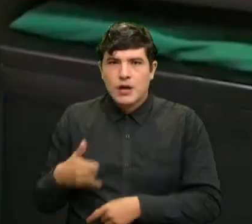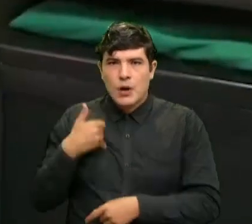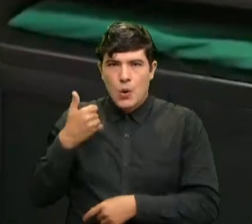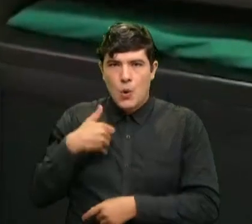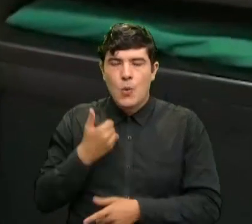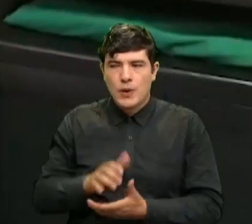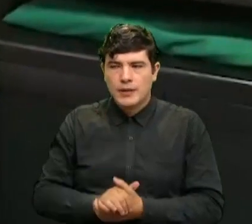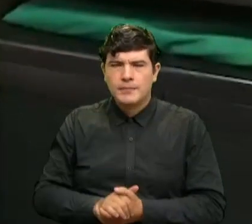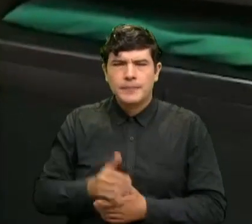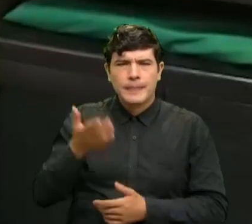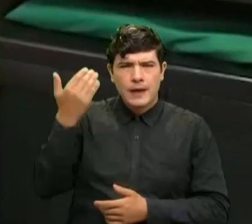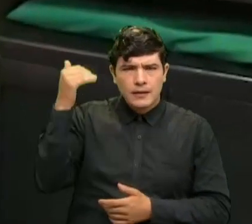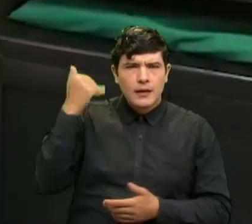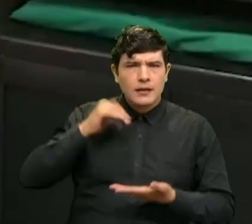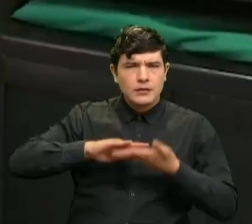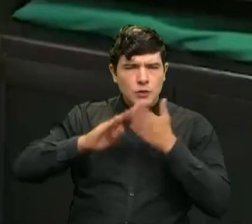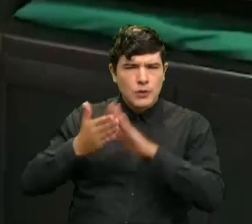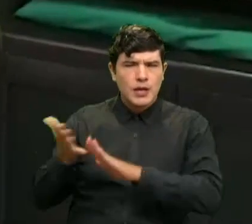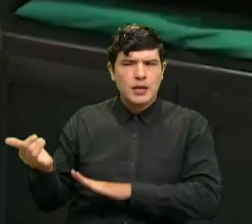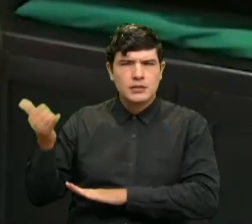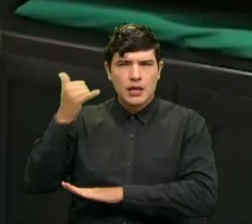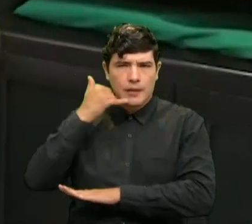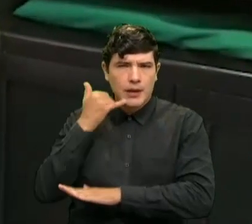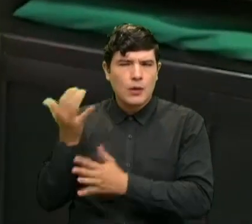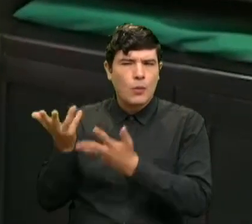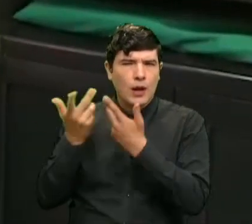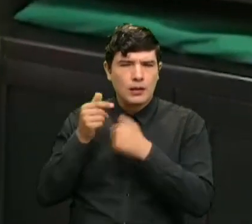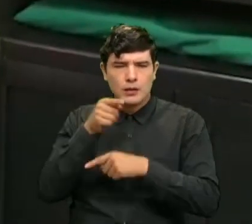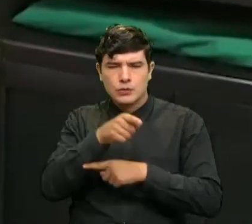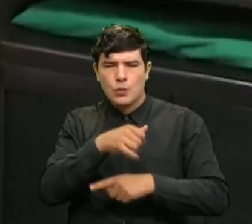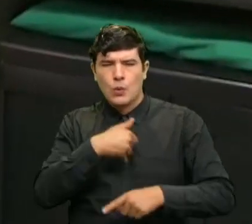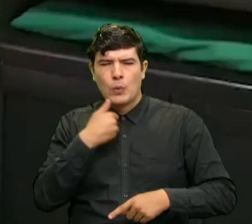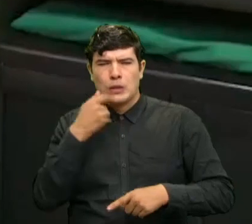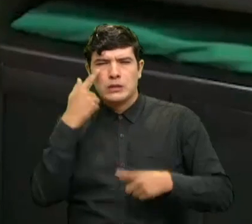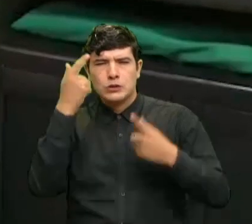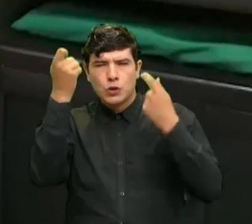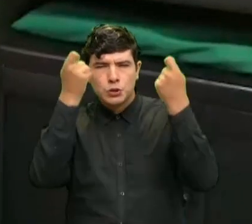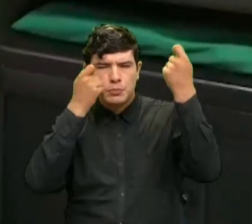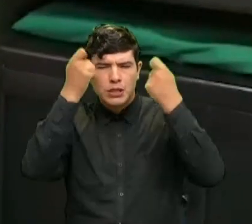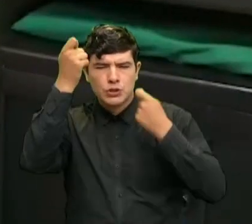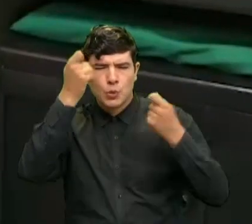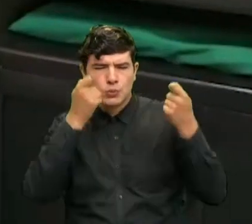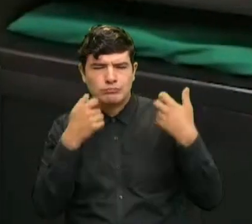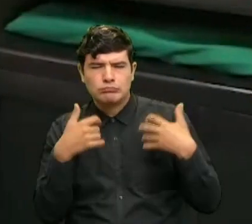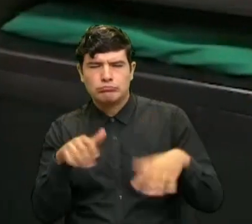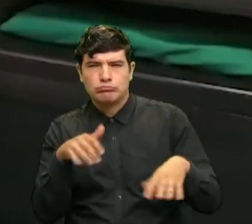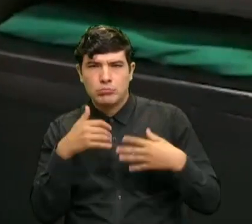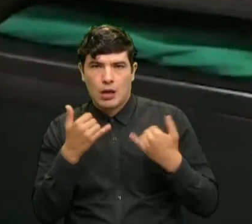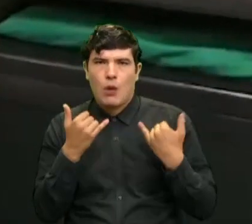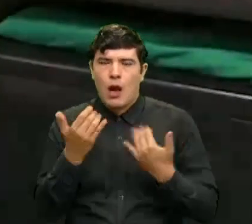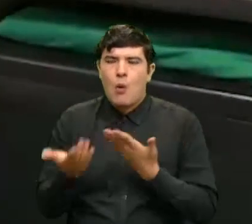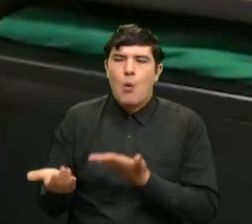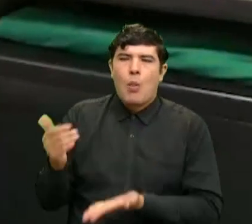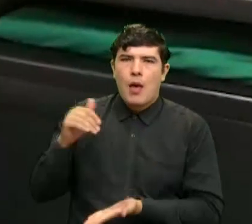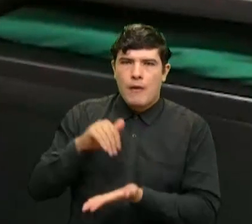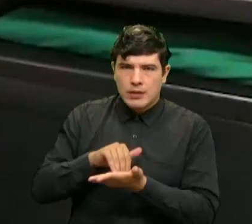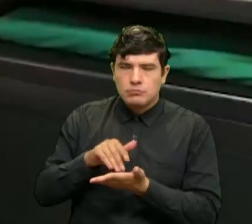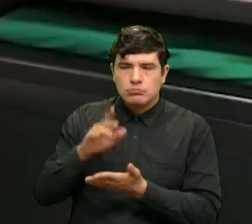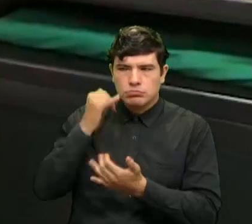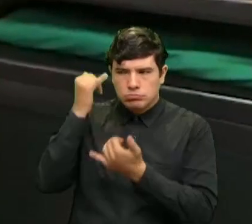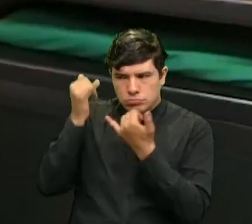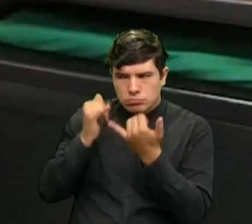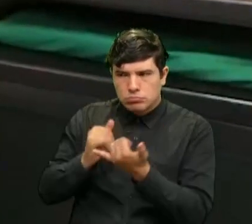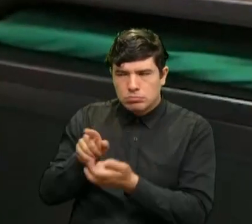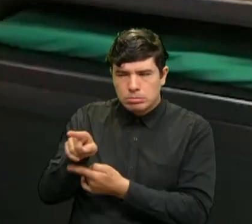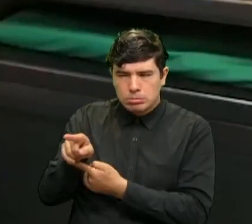había manifestado que se encontraba muy sospechoso sobre este sector. Al practicarle un registro a esta persona, se le halla en su